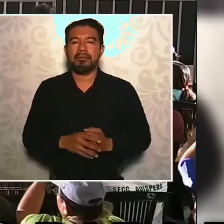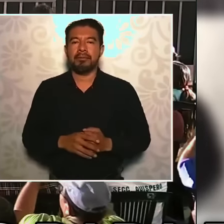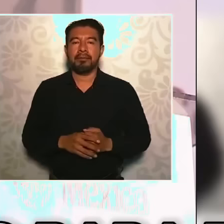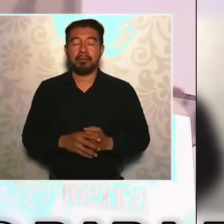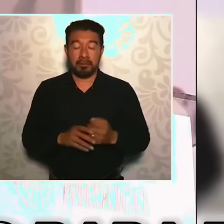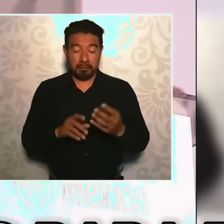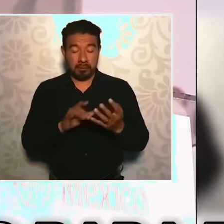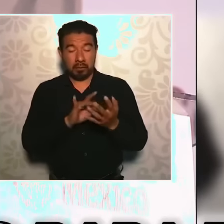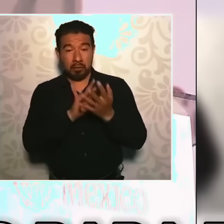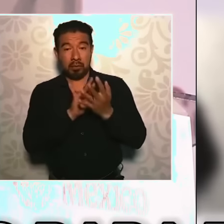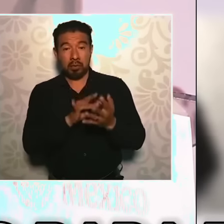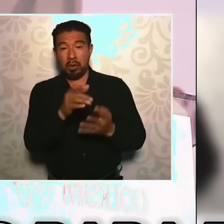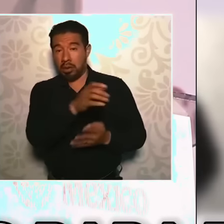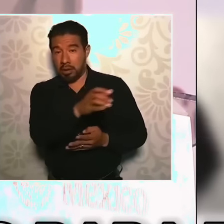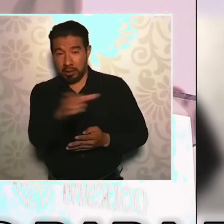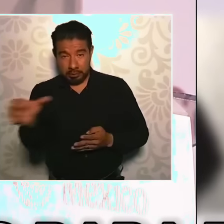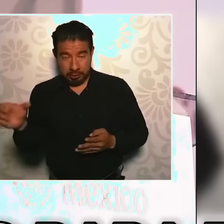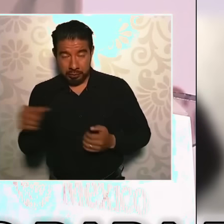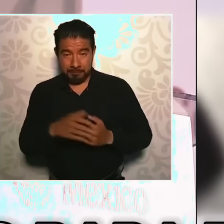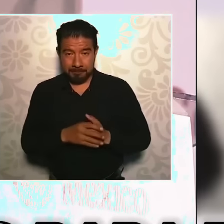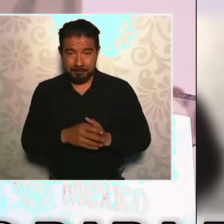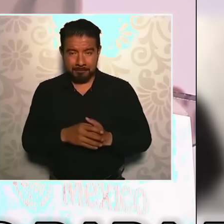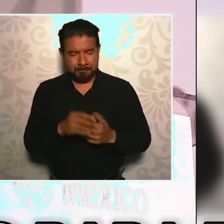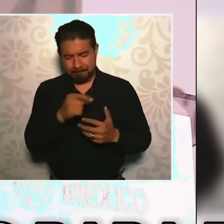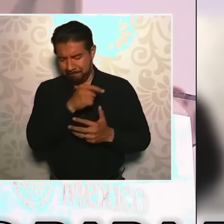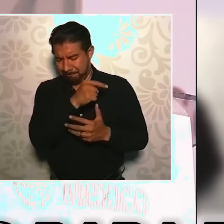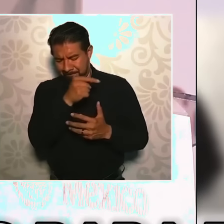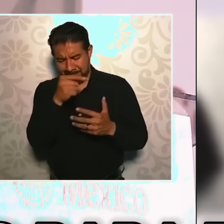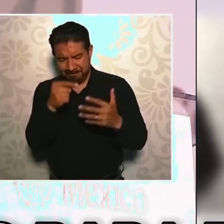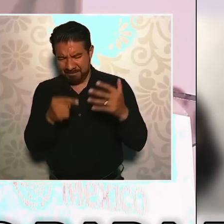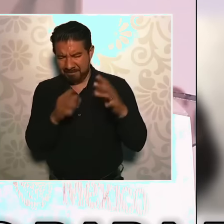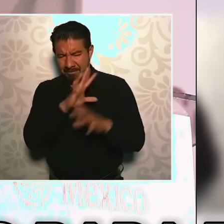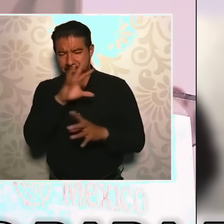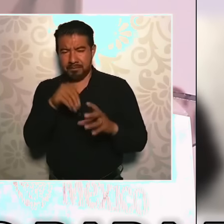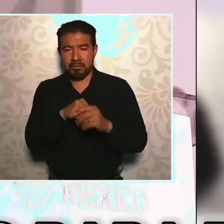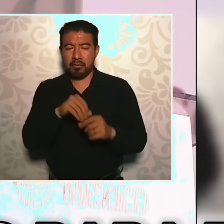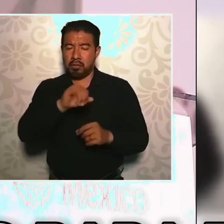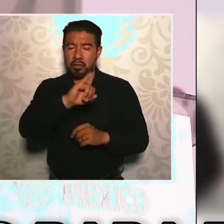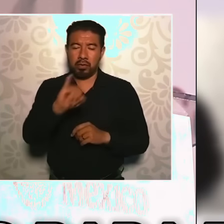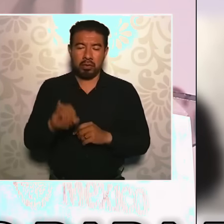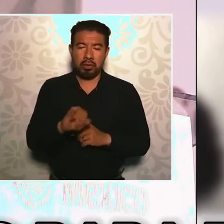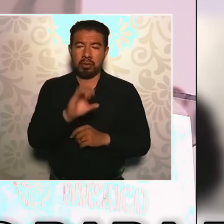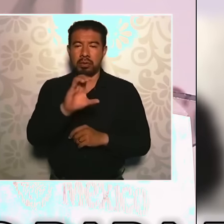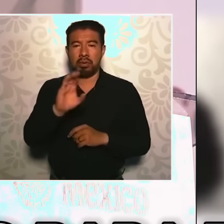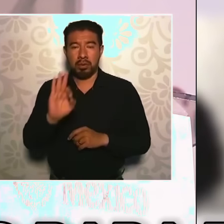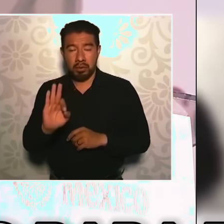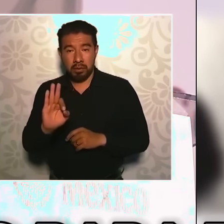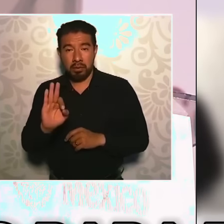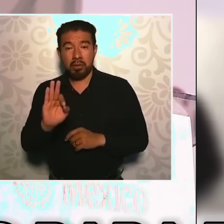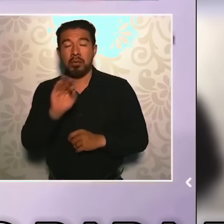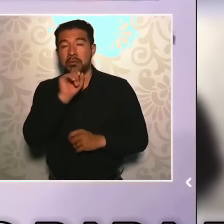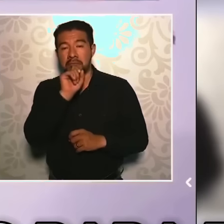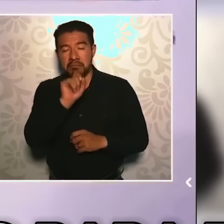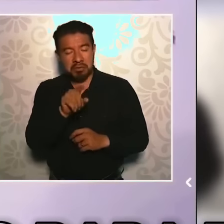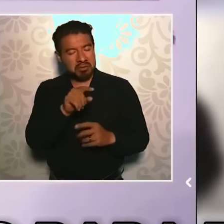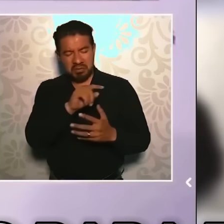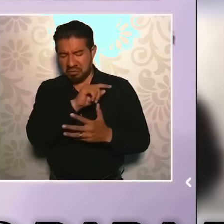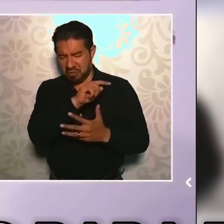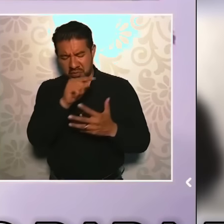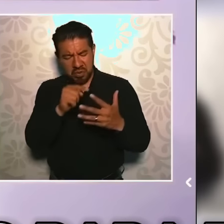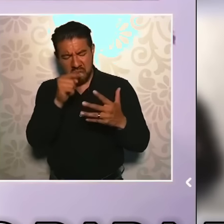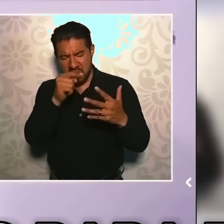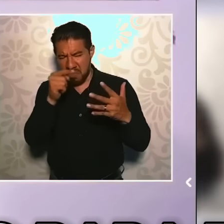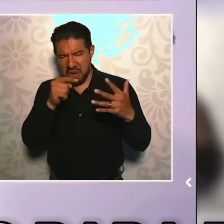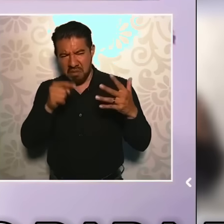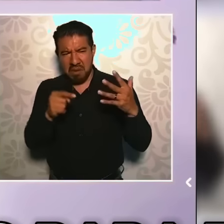El apoyo al campo, todos los programas, Jóvenes Construyendo el Futuro, todos los programas van a